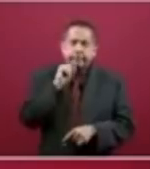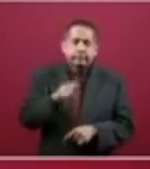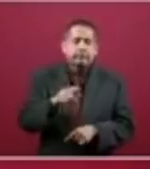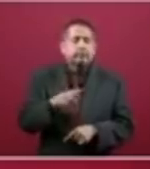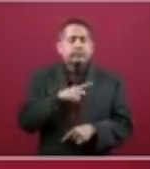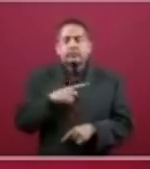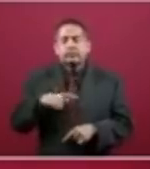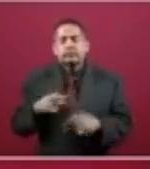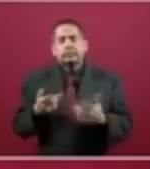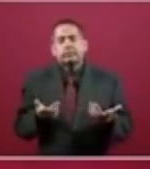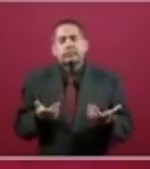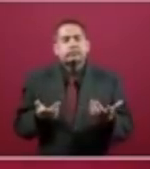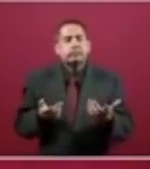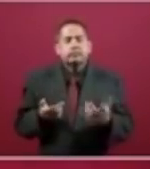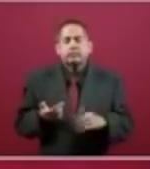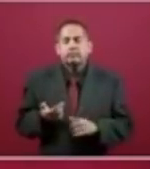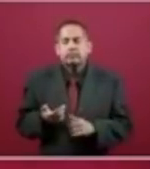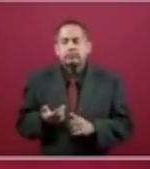haya